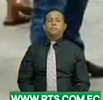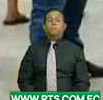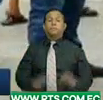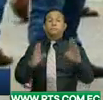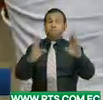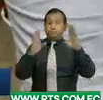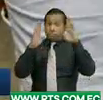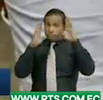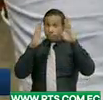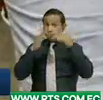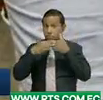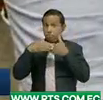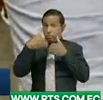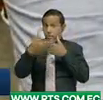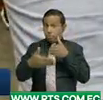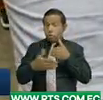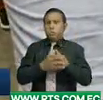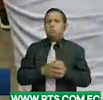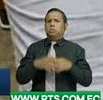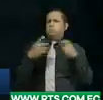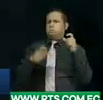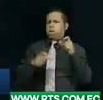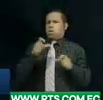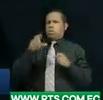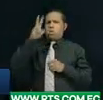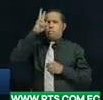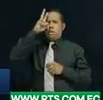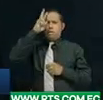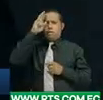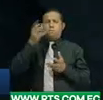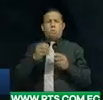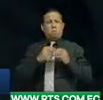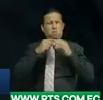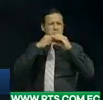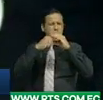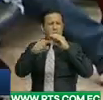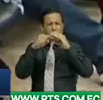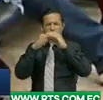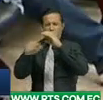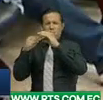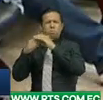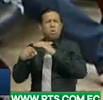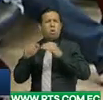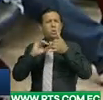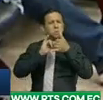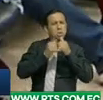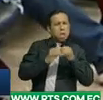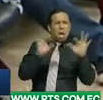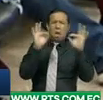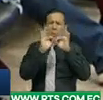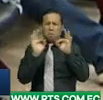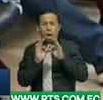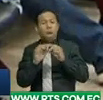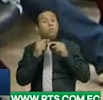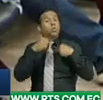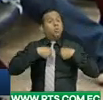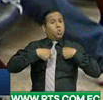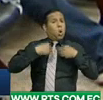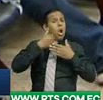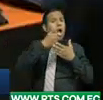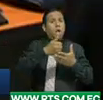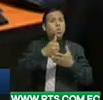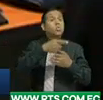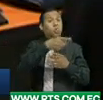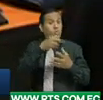Atentos porque más adelante tramitadores ofrecen en redes sociales licencias de conducir, pero estas ofertas muchas veces